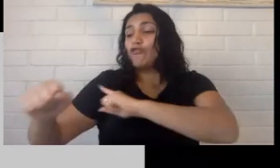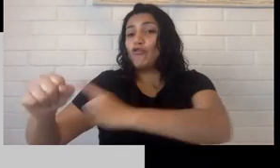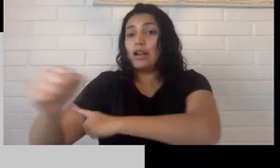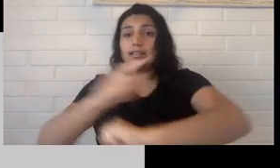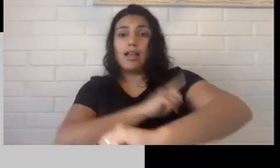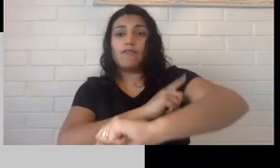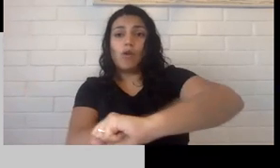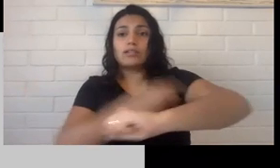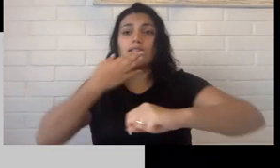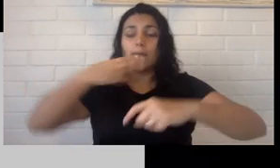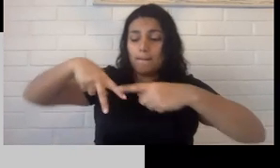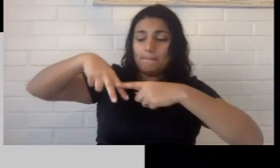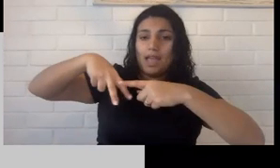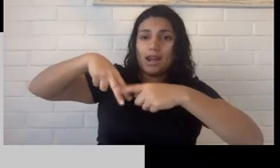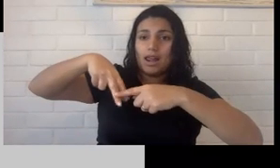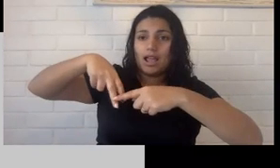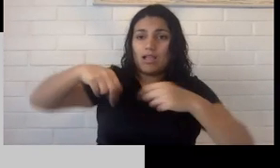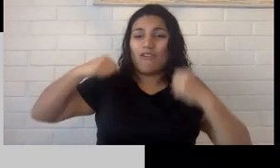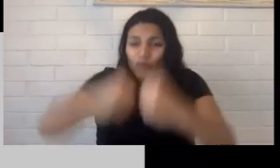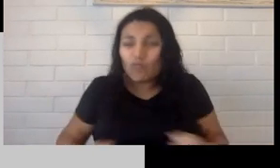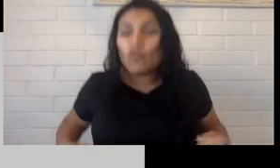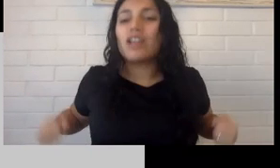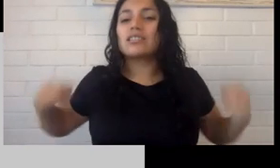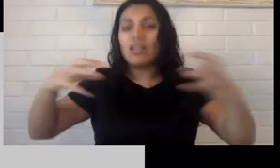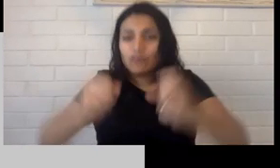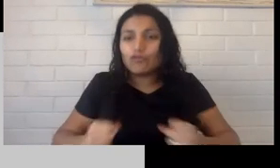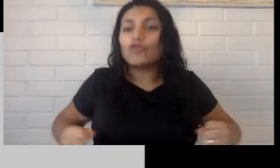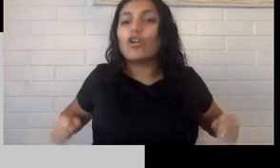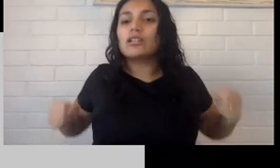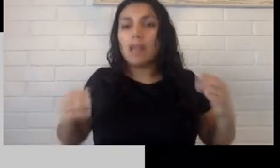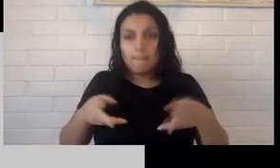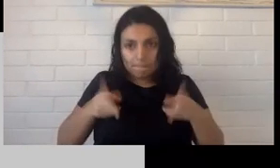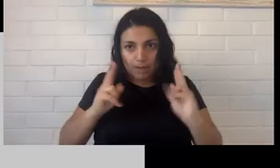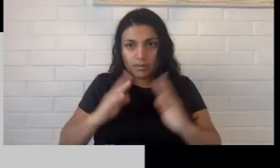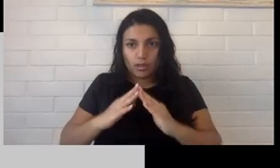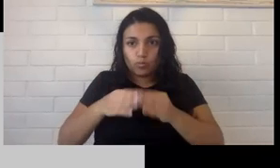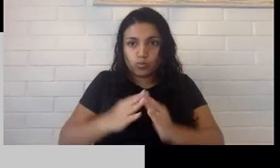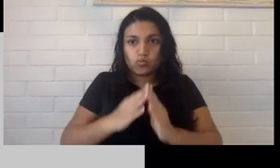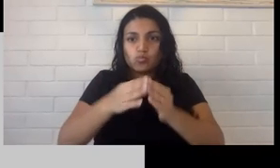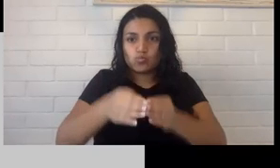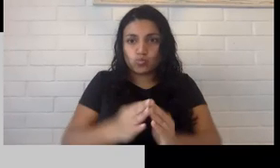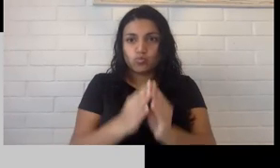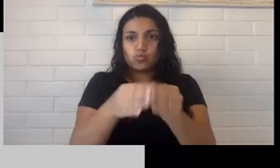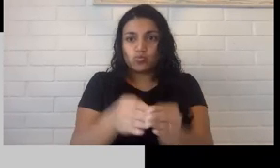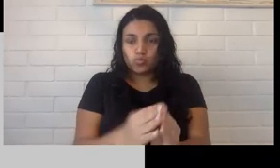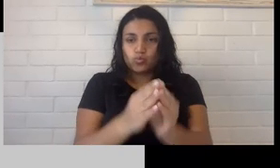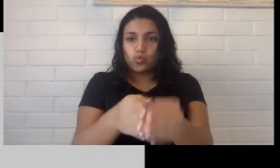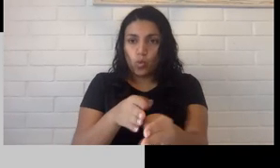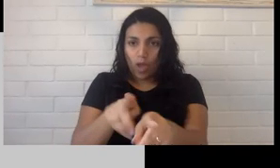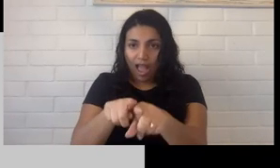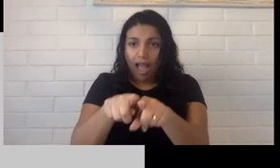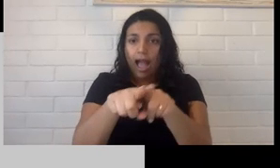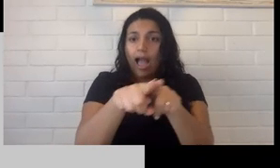piernas, y esa fuerza impulsora a uno le permite ir avanzando en el bote,